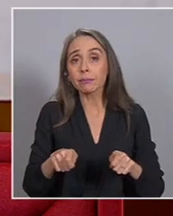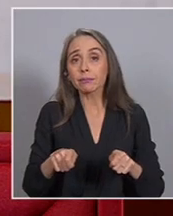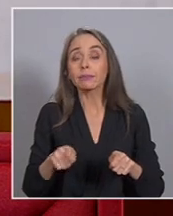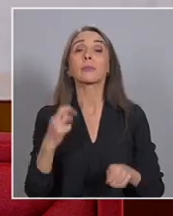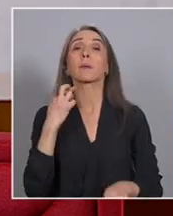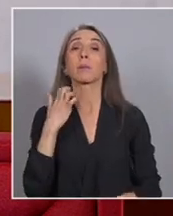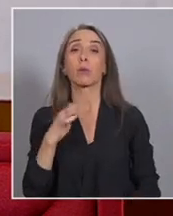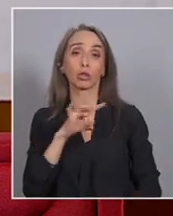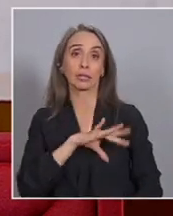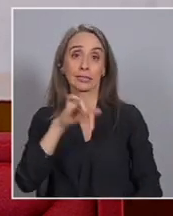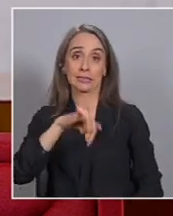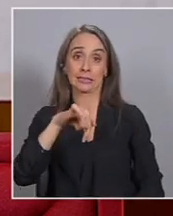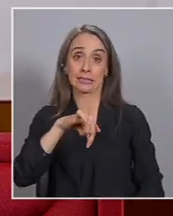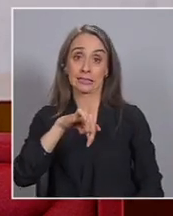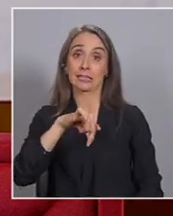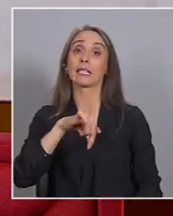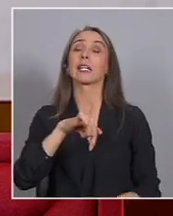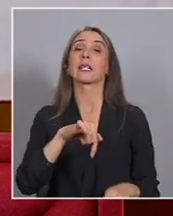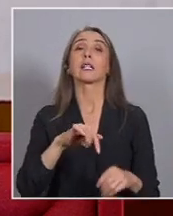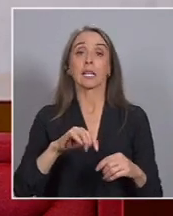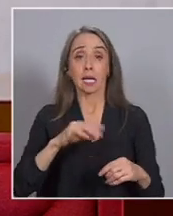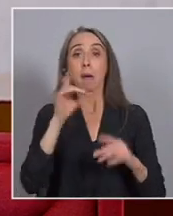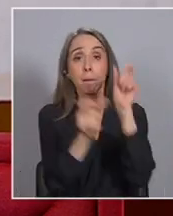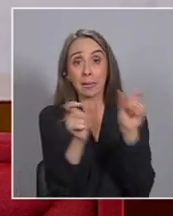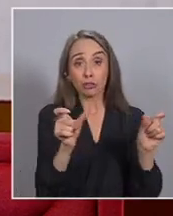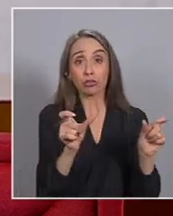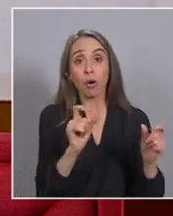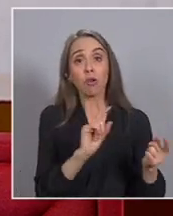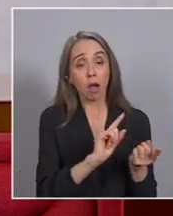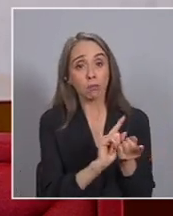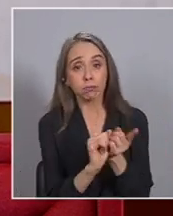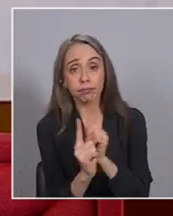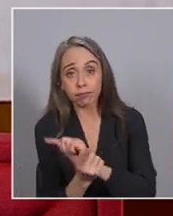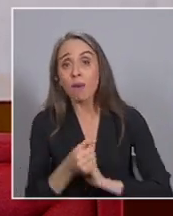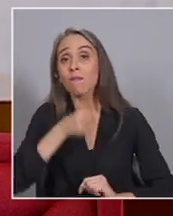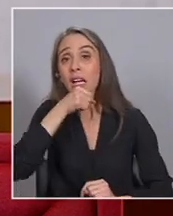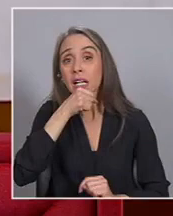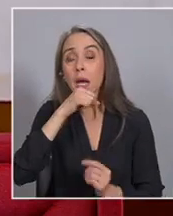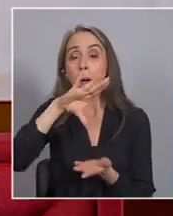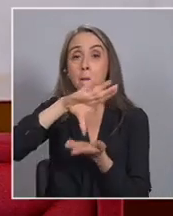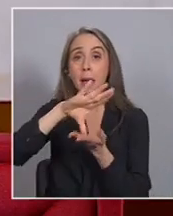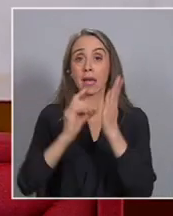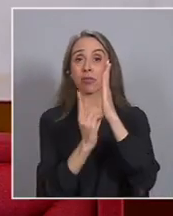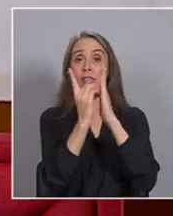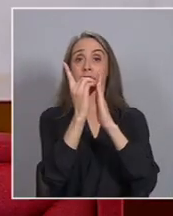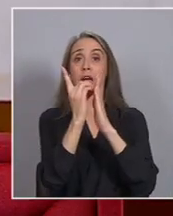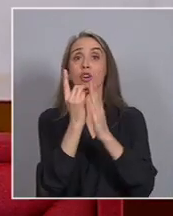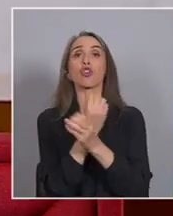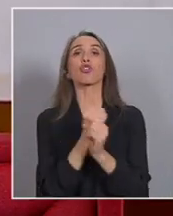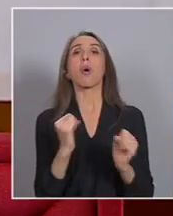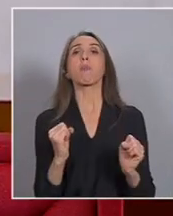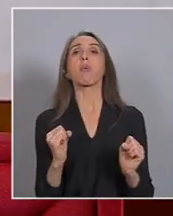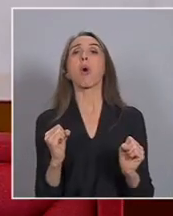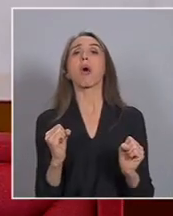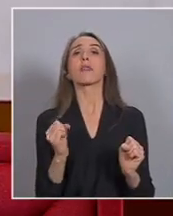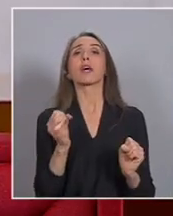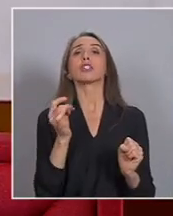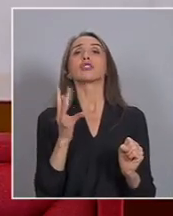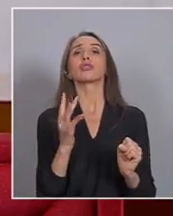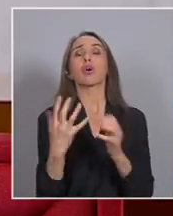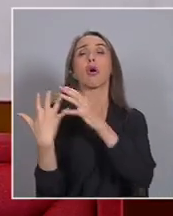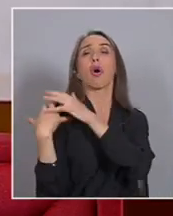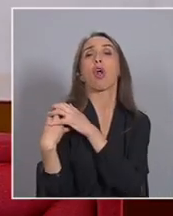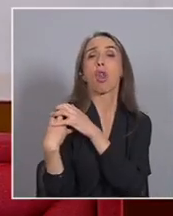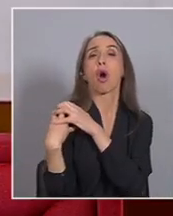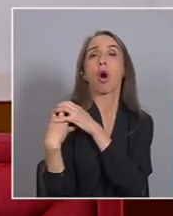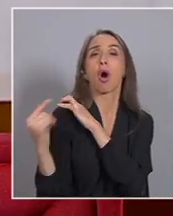Porque nuestro país inexorablemente envejece y un país desarrollado no puede descansar solamente sobre los hombros de